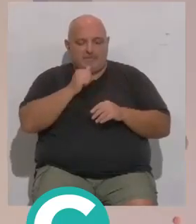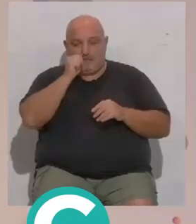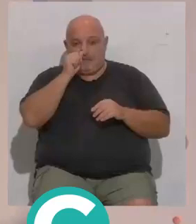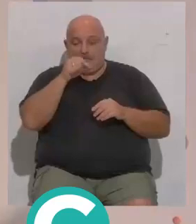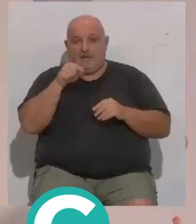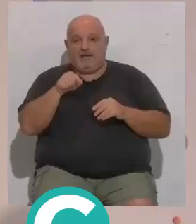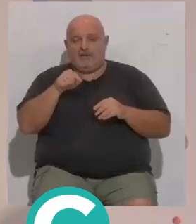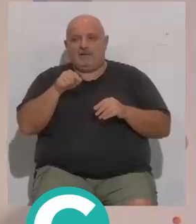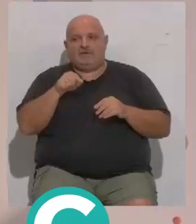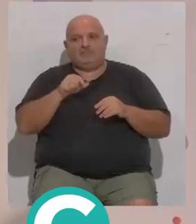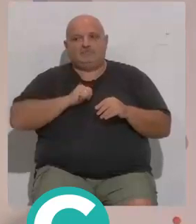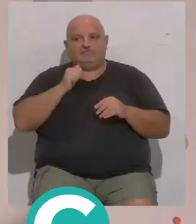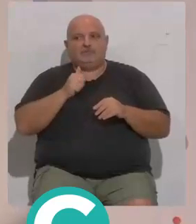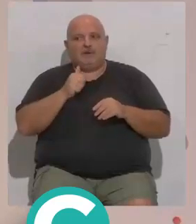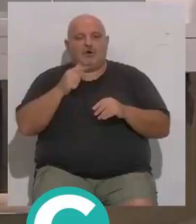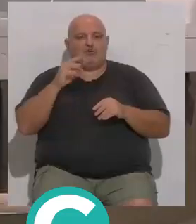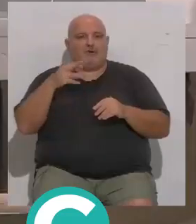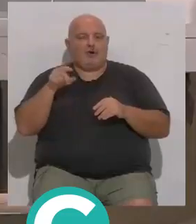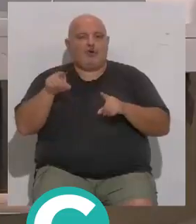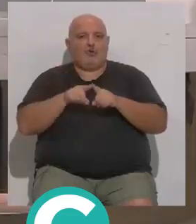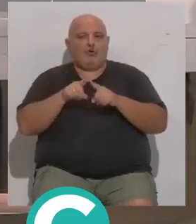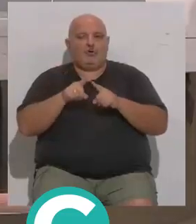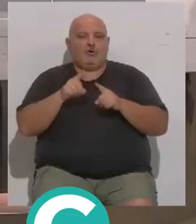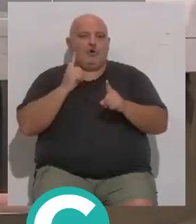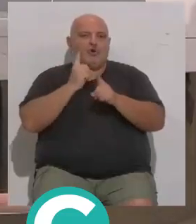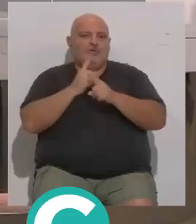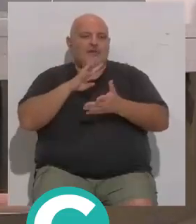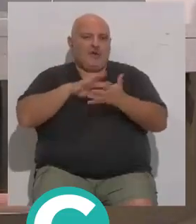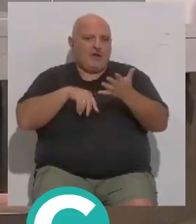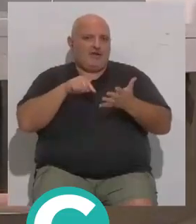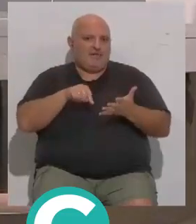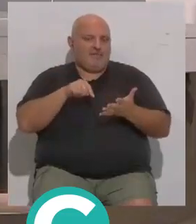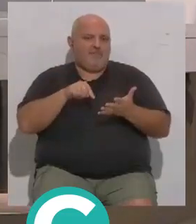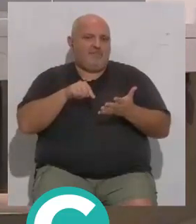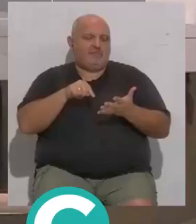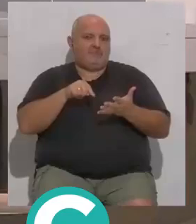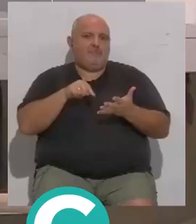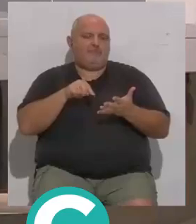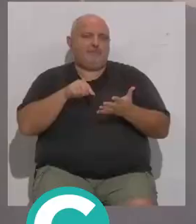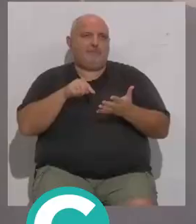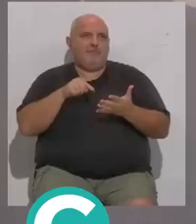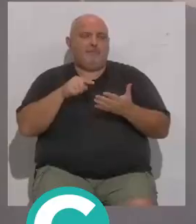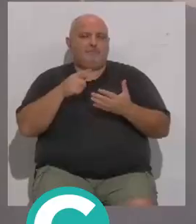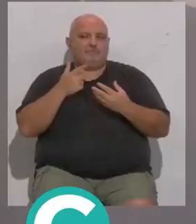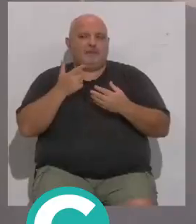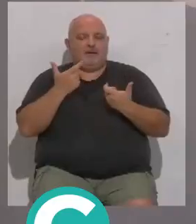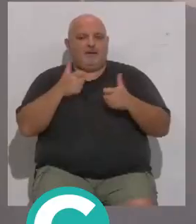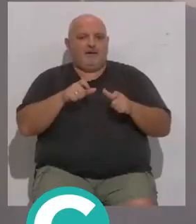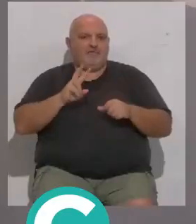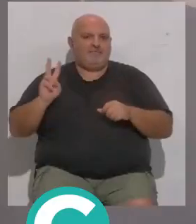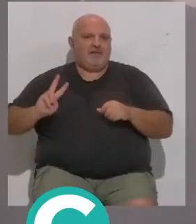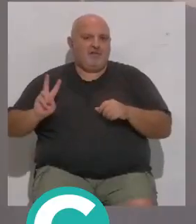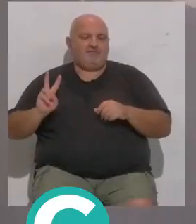en eso creo que fue muy inteligente Rubén Sobrino frente al Barcelona y también con la salida del balón del